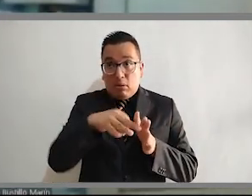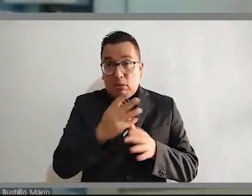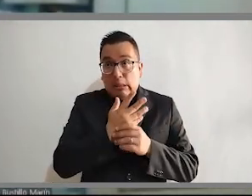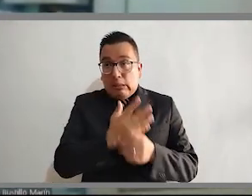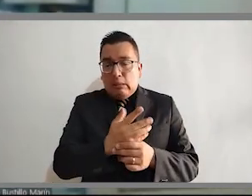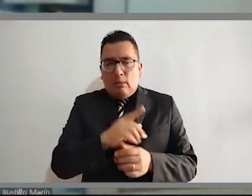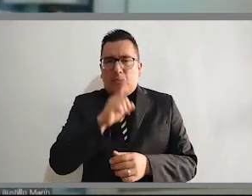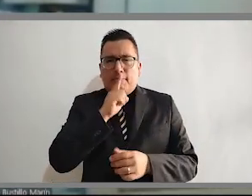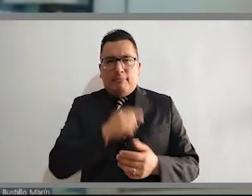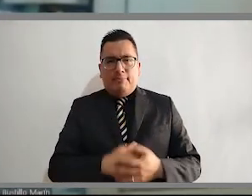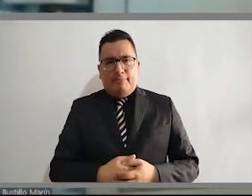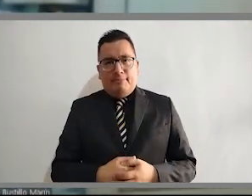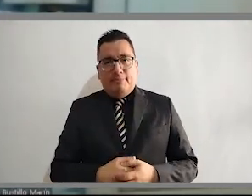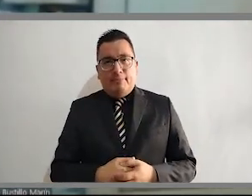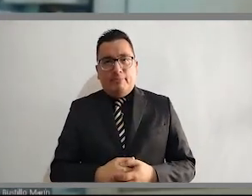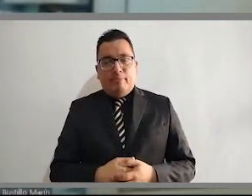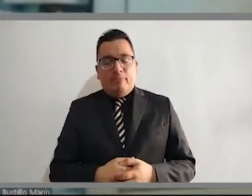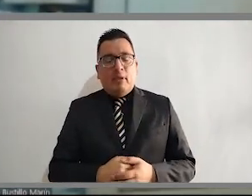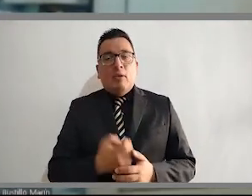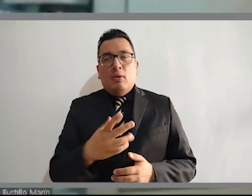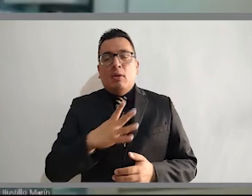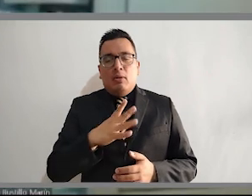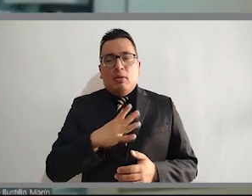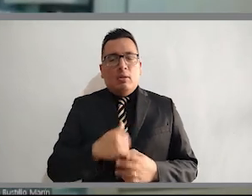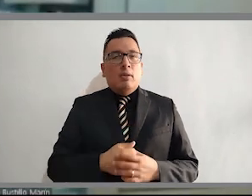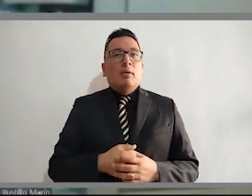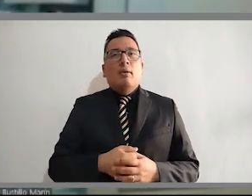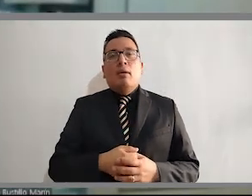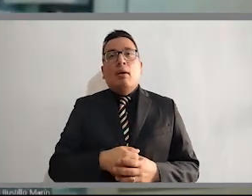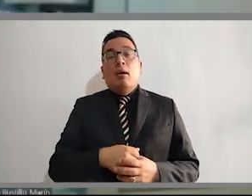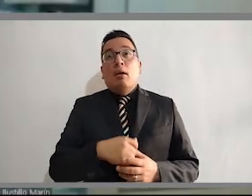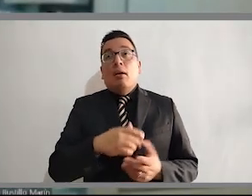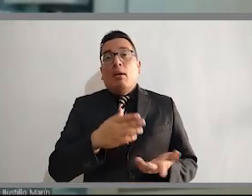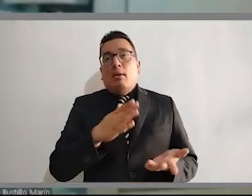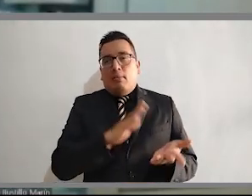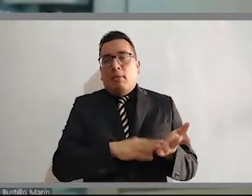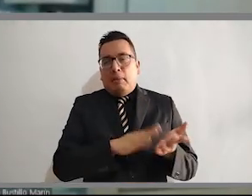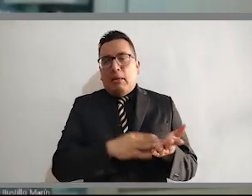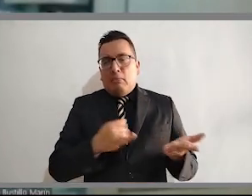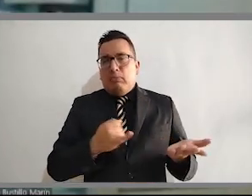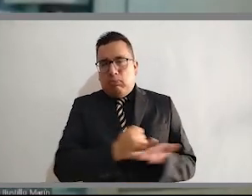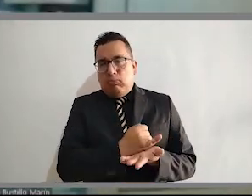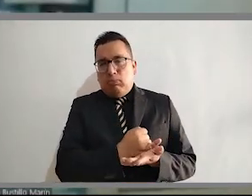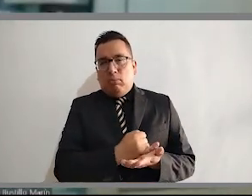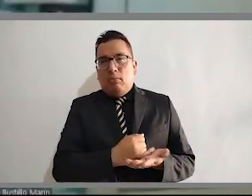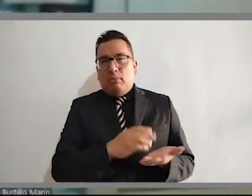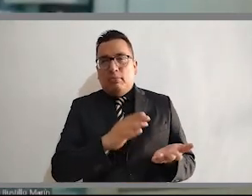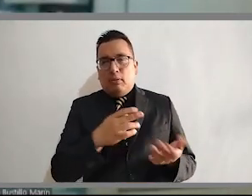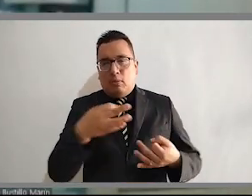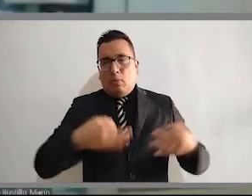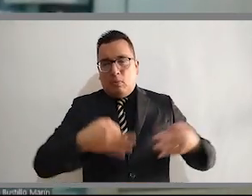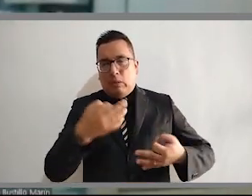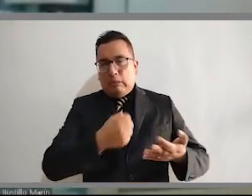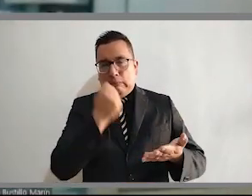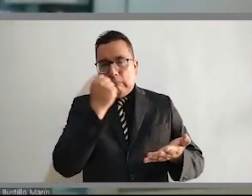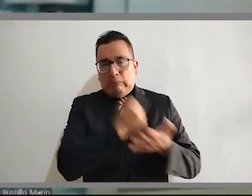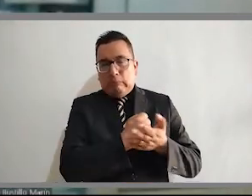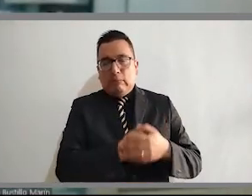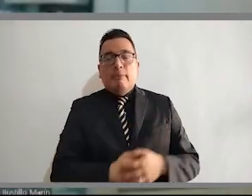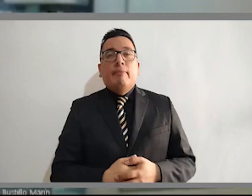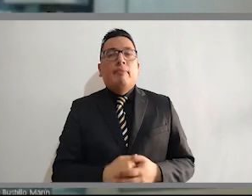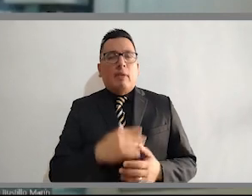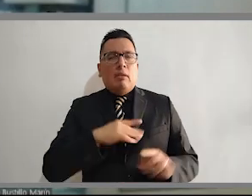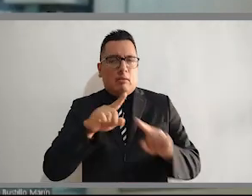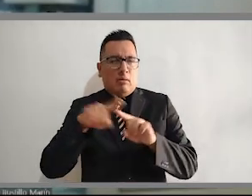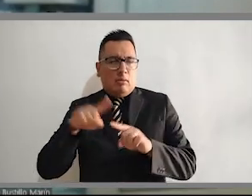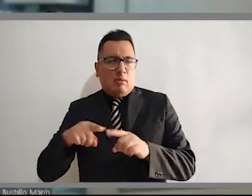dice, sino que es ya un precedente judicial que está como criterio en donde en varias